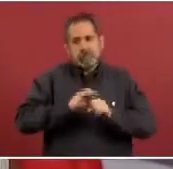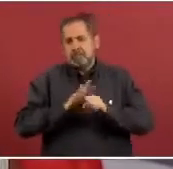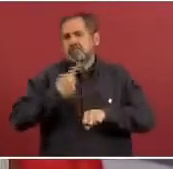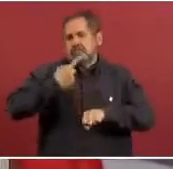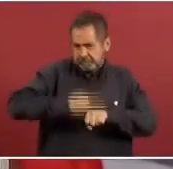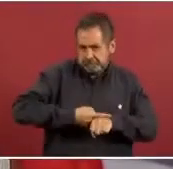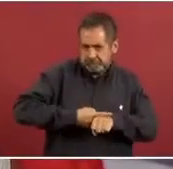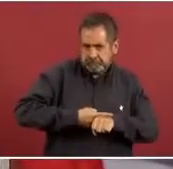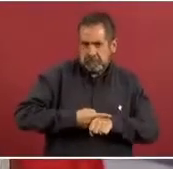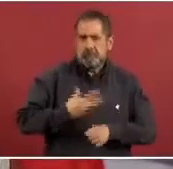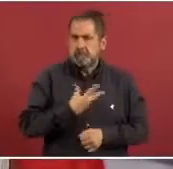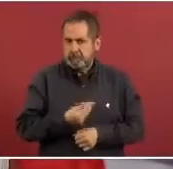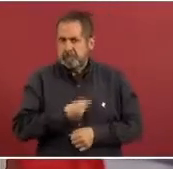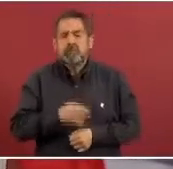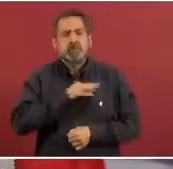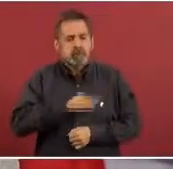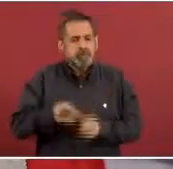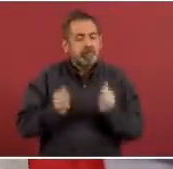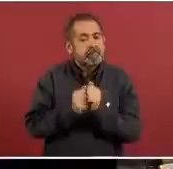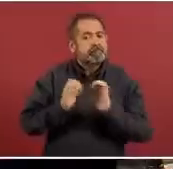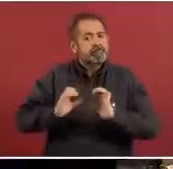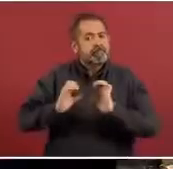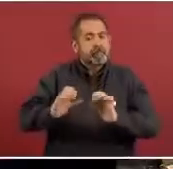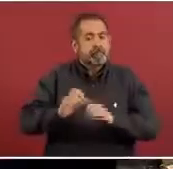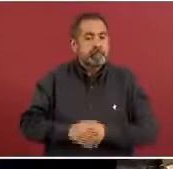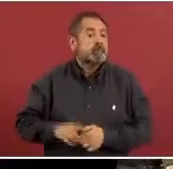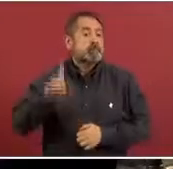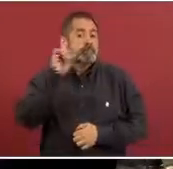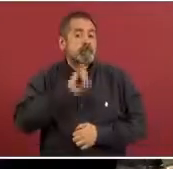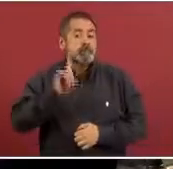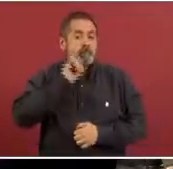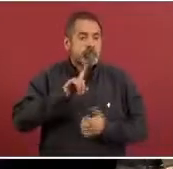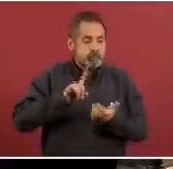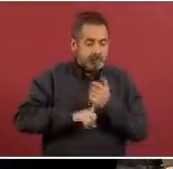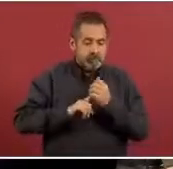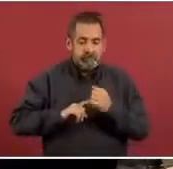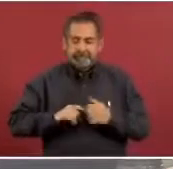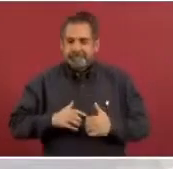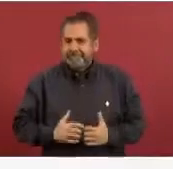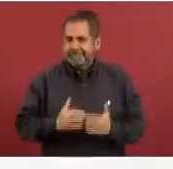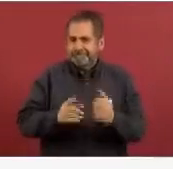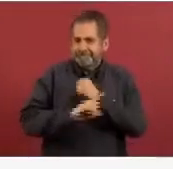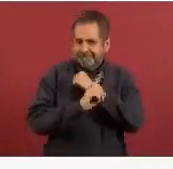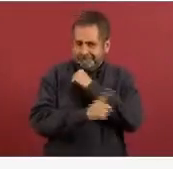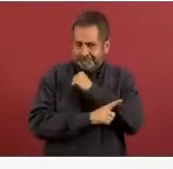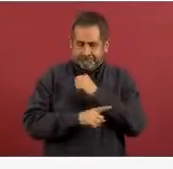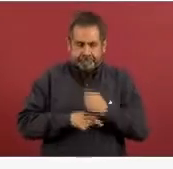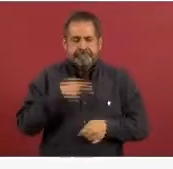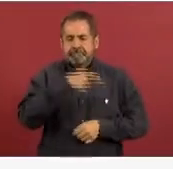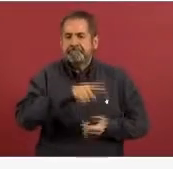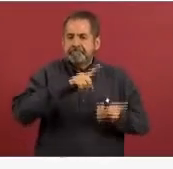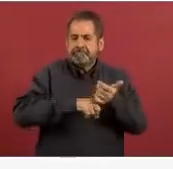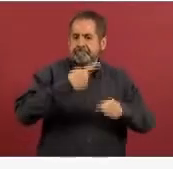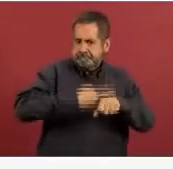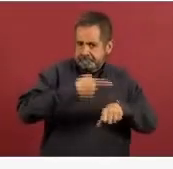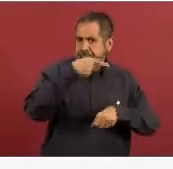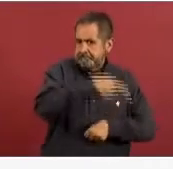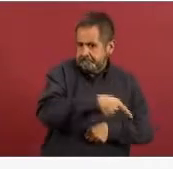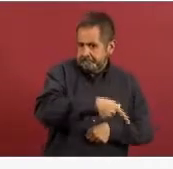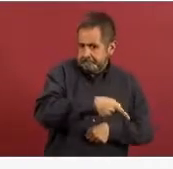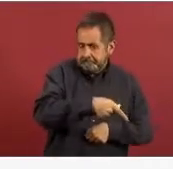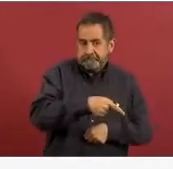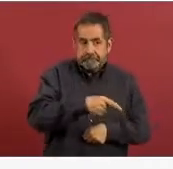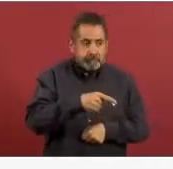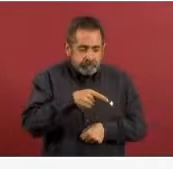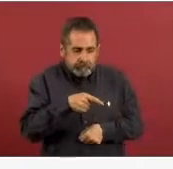de prevención. Las mujeres embarazadas con sospecha o diagnóstico confirmado, incluyendo